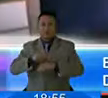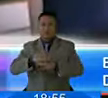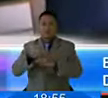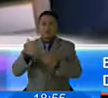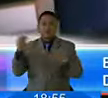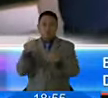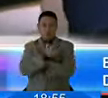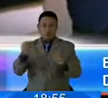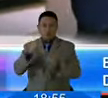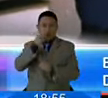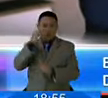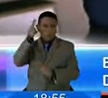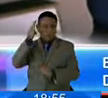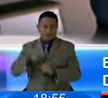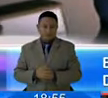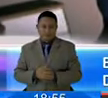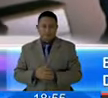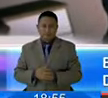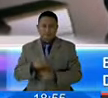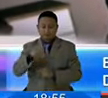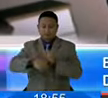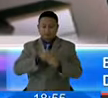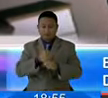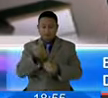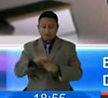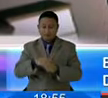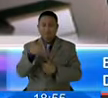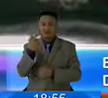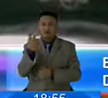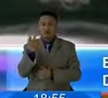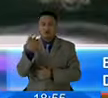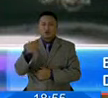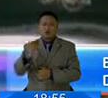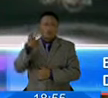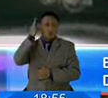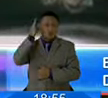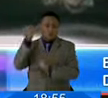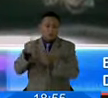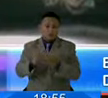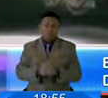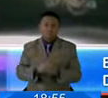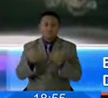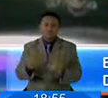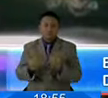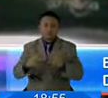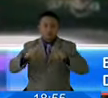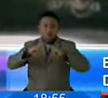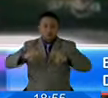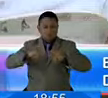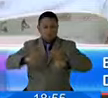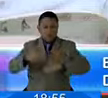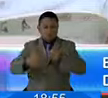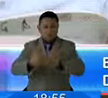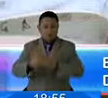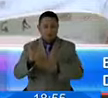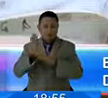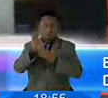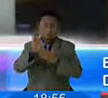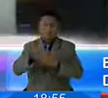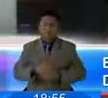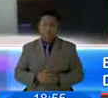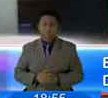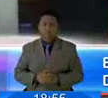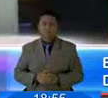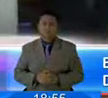del 2017, se han registrado más de una docena de femicidios. Les tendremos una profunda investigación más adelante.